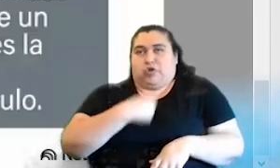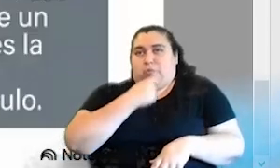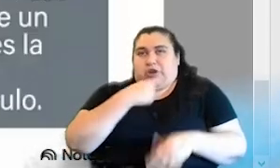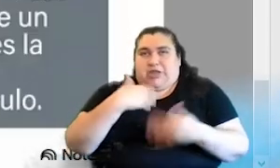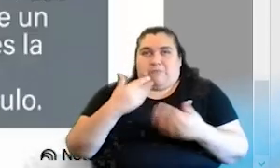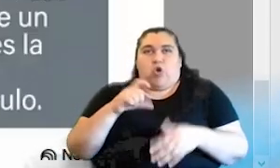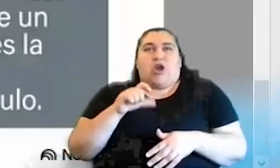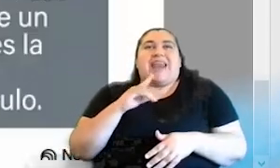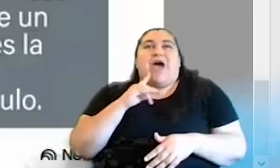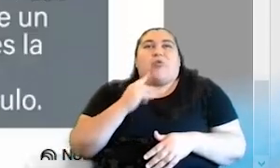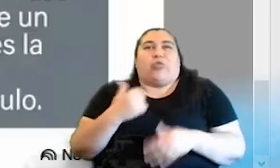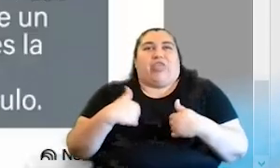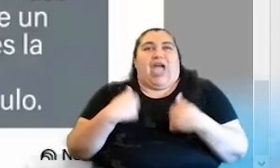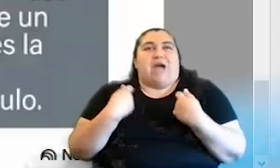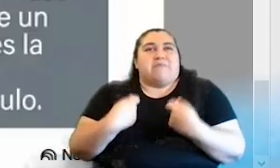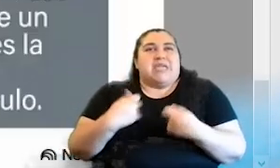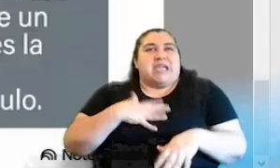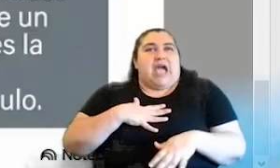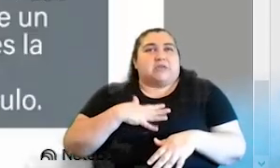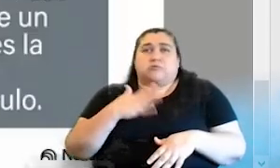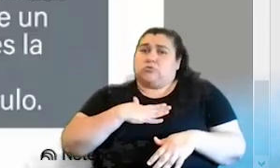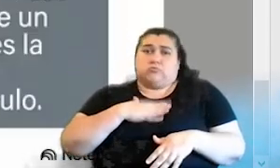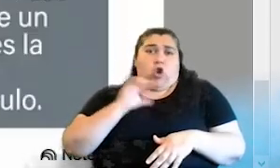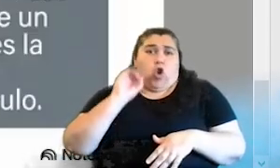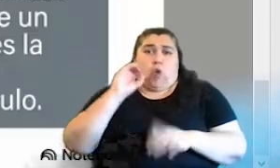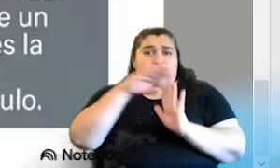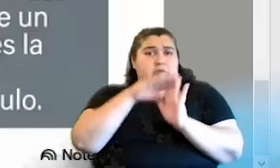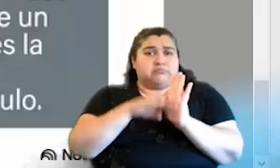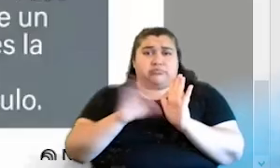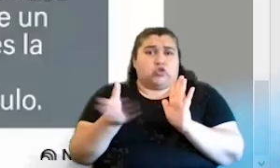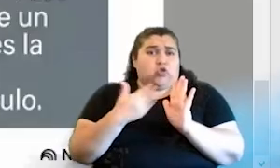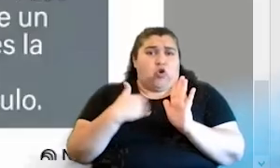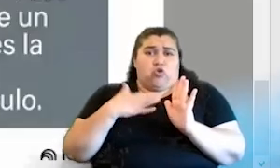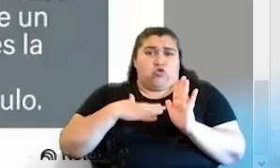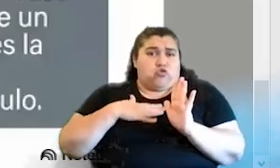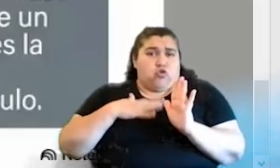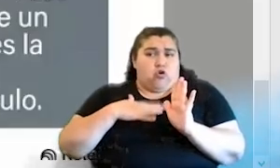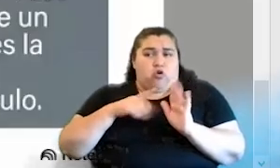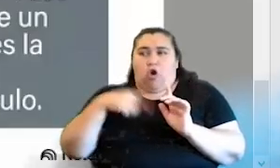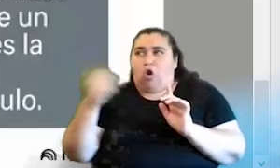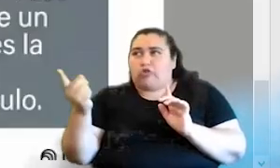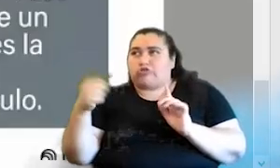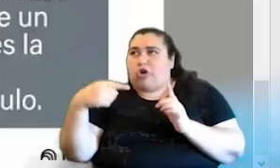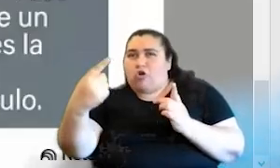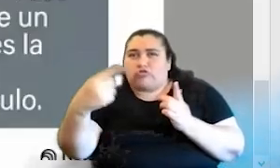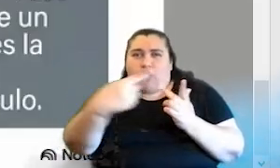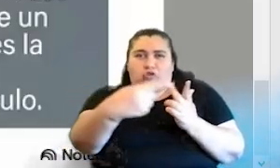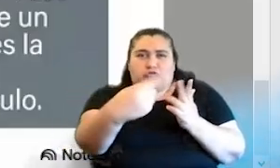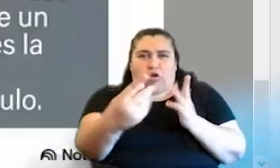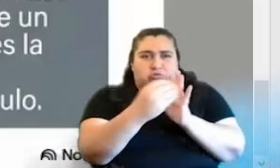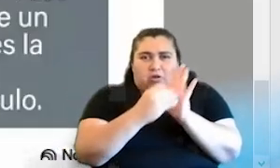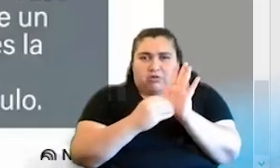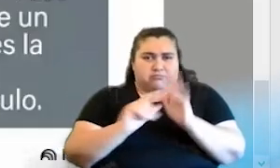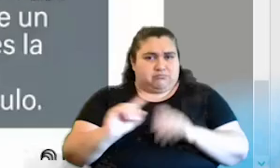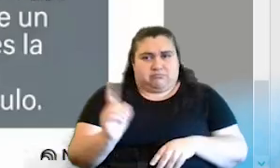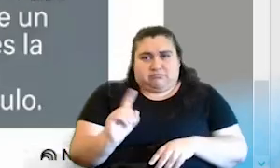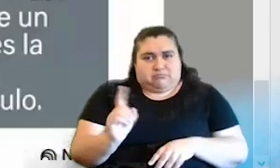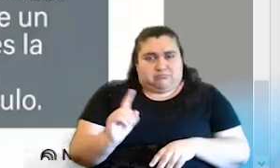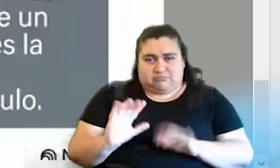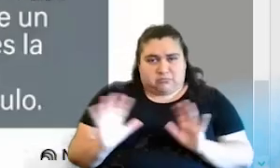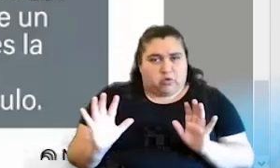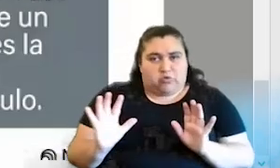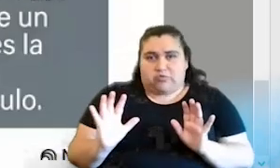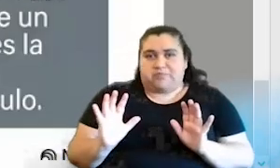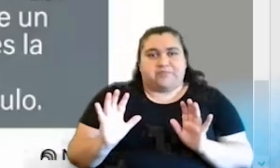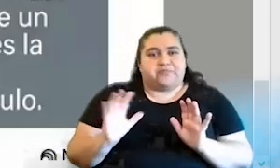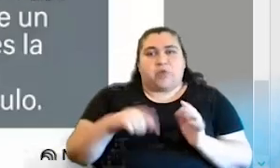un gasto, toda la factura tiene que estar a nombre de Claudia Rojas. No puede estar a nombre de Claudia Rojas, Sociedad Anónima, Claudia Rojas y Compañía, Claudia Rojas Hermanos